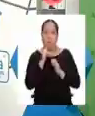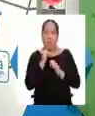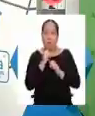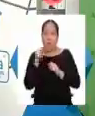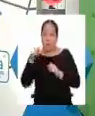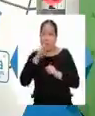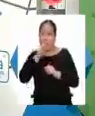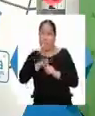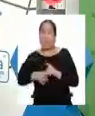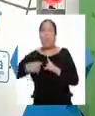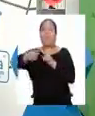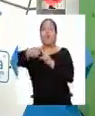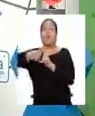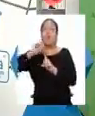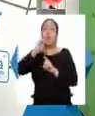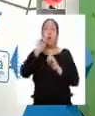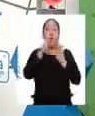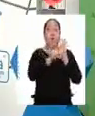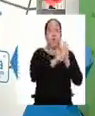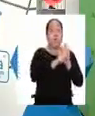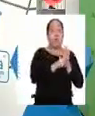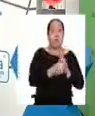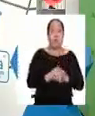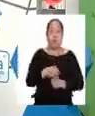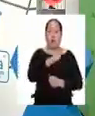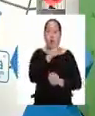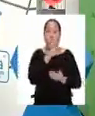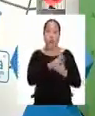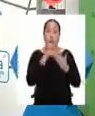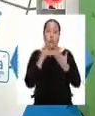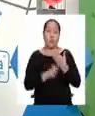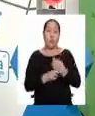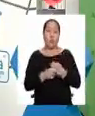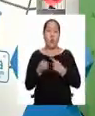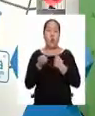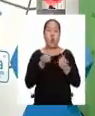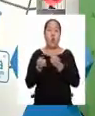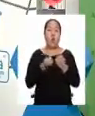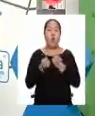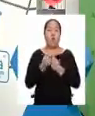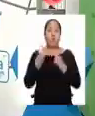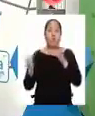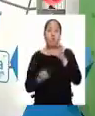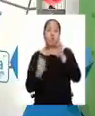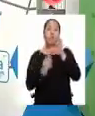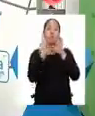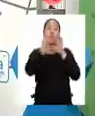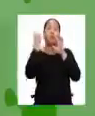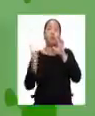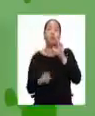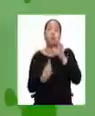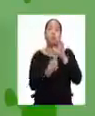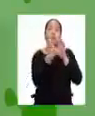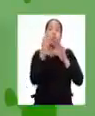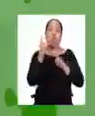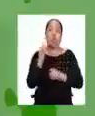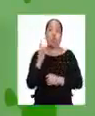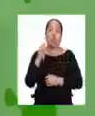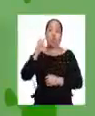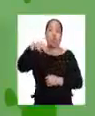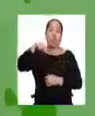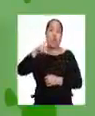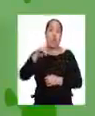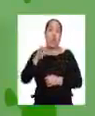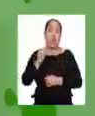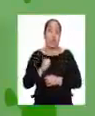tan positiva o negativa puede ser. Otros proyectos son el control de tornados y de huracanes. Uy, eso ya son